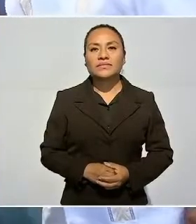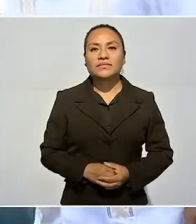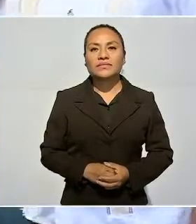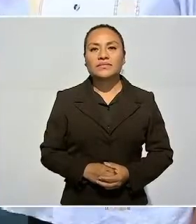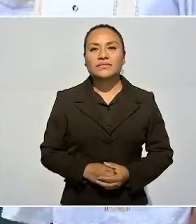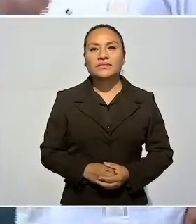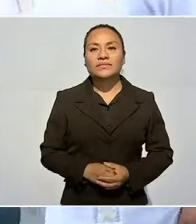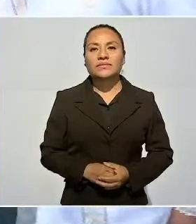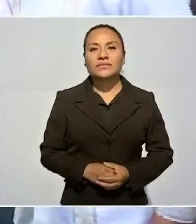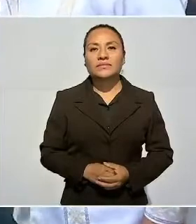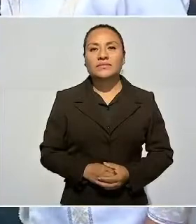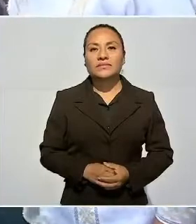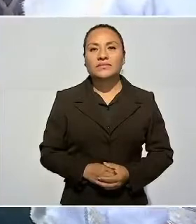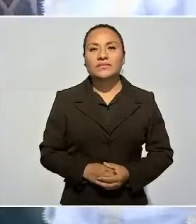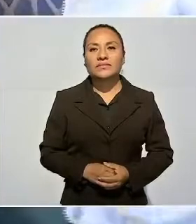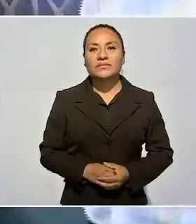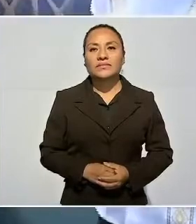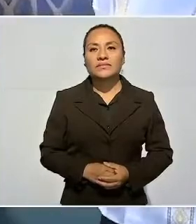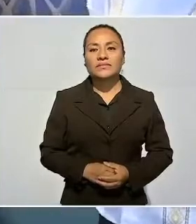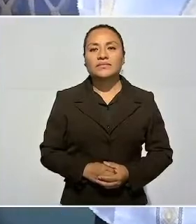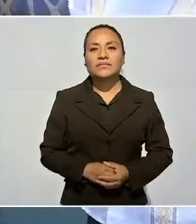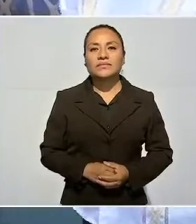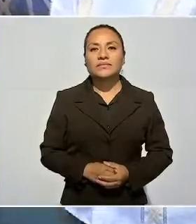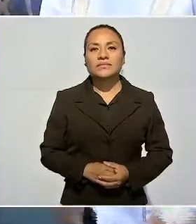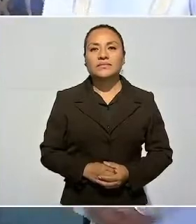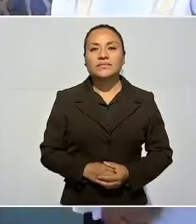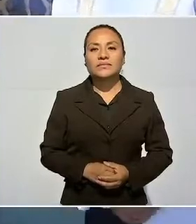Nuevamente bienvenido y pasamos a la siguiente. Bueno,